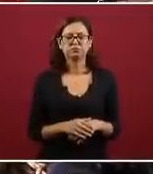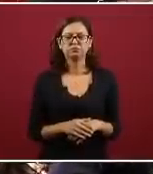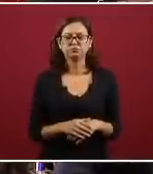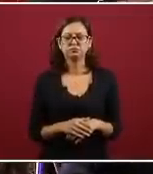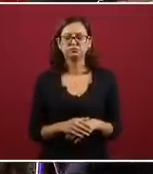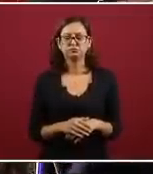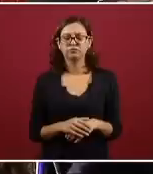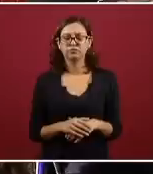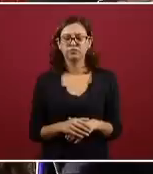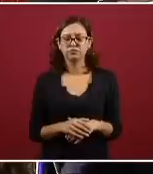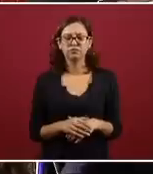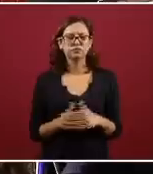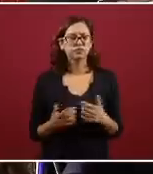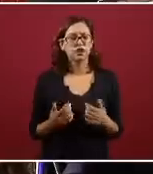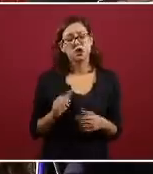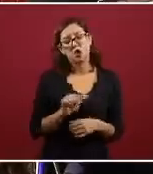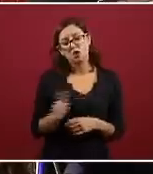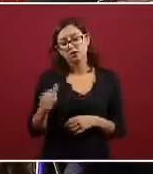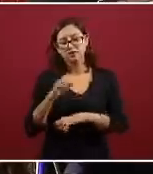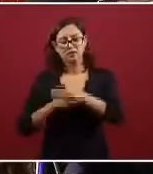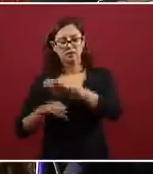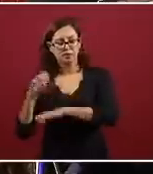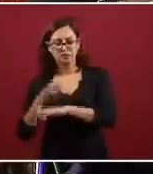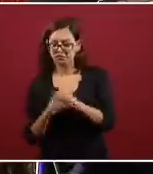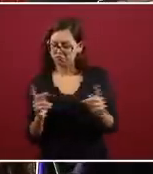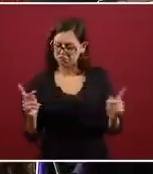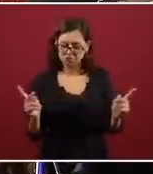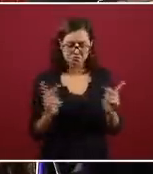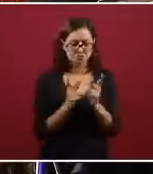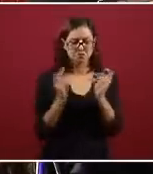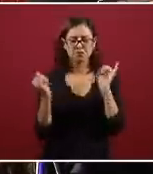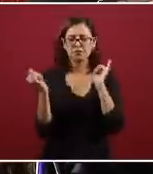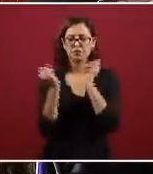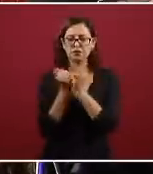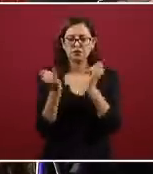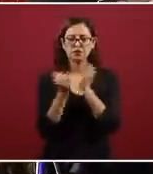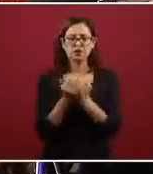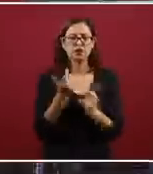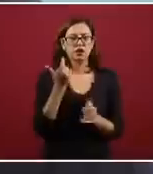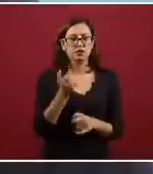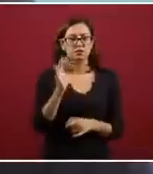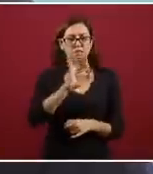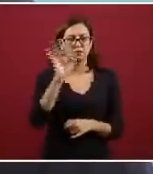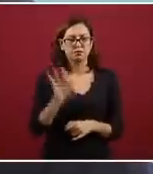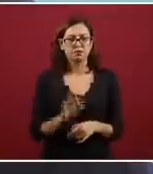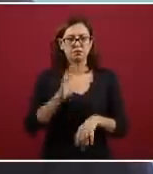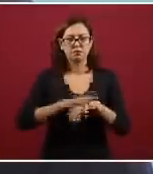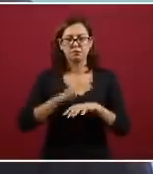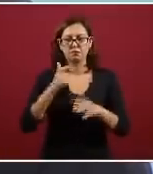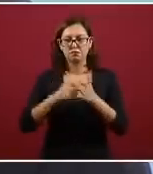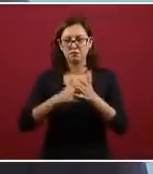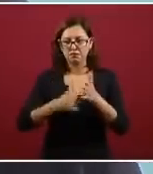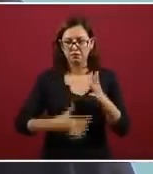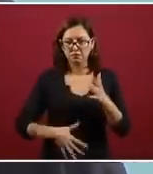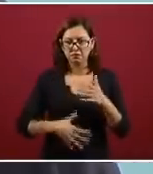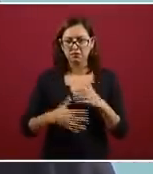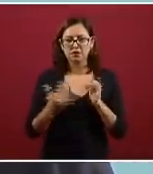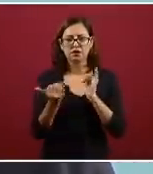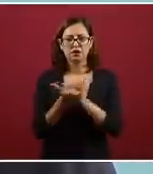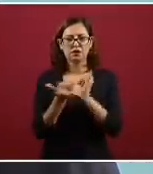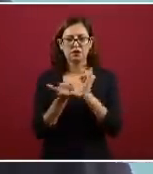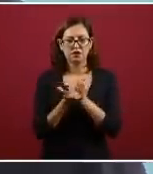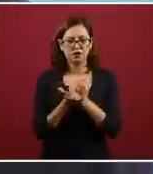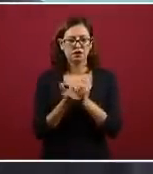mismos criterios con los demás grupos, se modificó la naturaleza de las tarifas, se estableció una tarifa de garantía